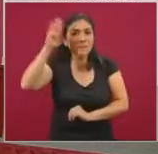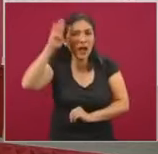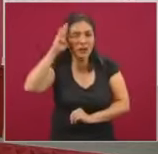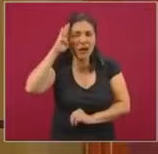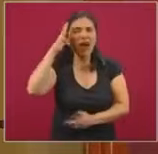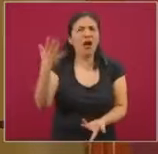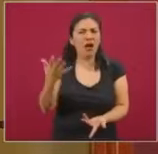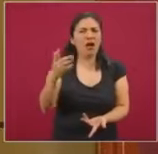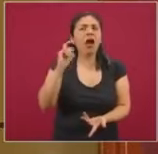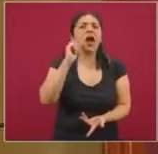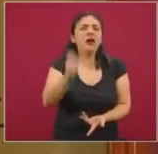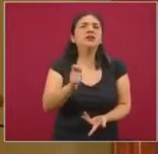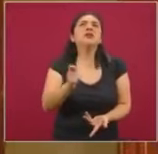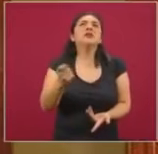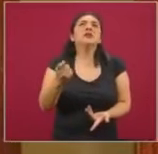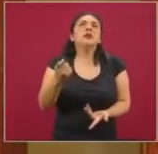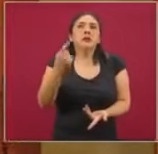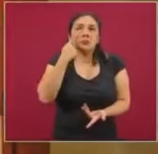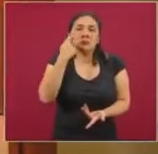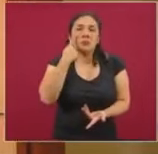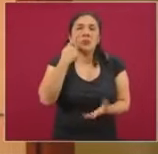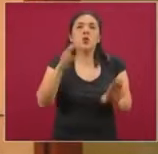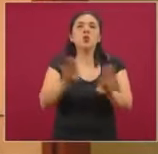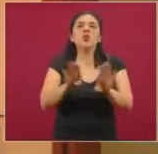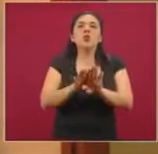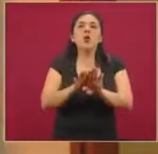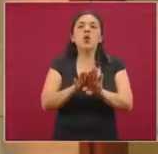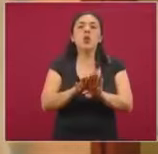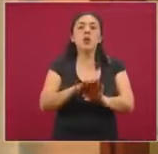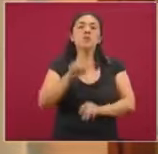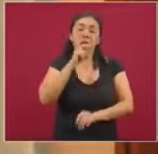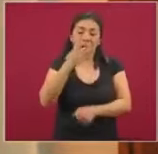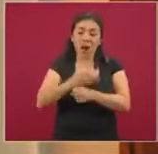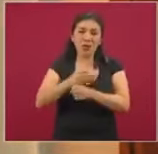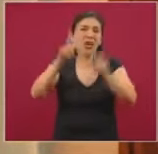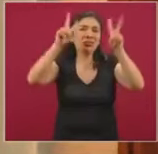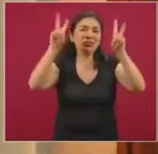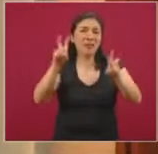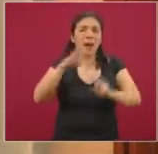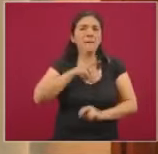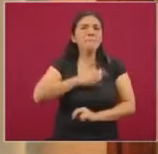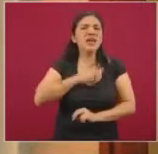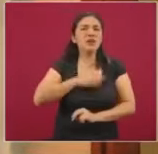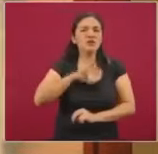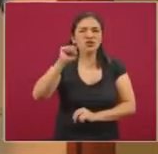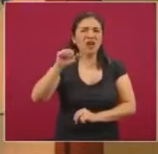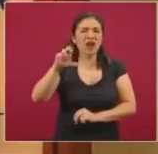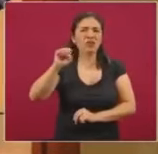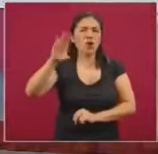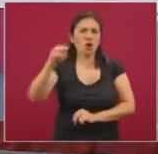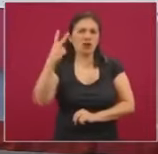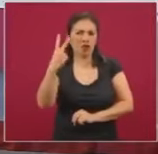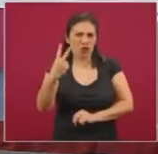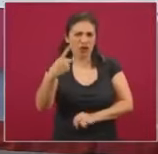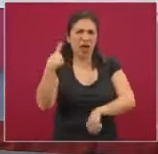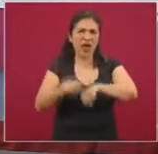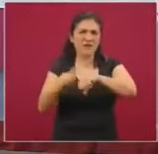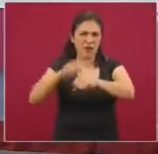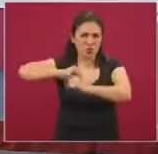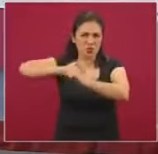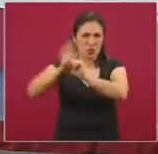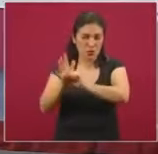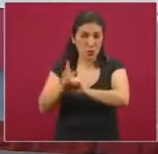incluye todo lo asociado directamente al virus SARS-CoV-2 y a la enfermedad COVID-19, pero no es